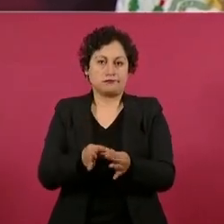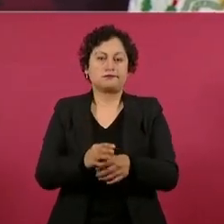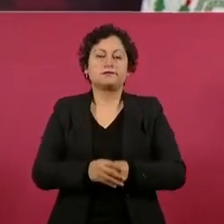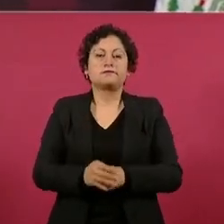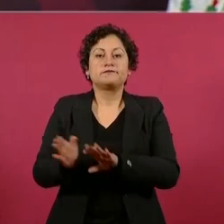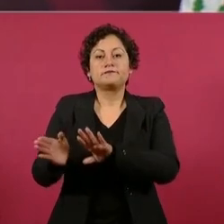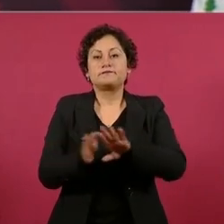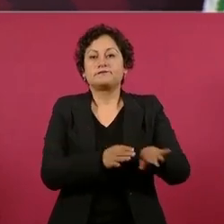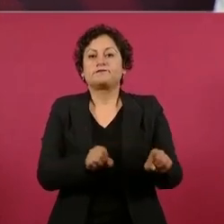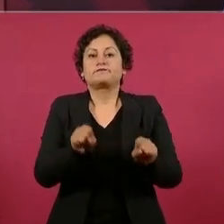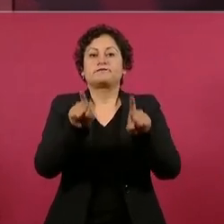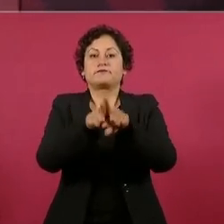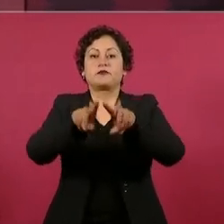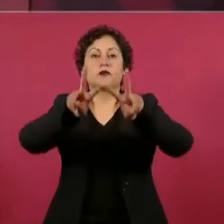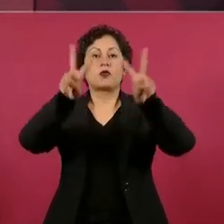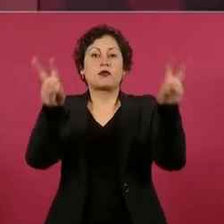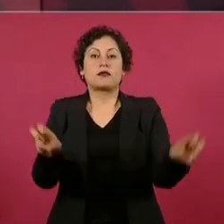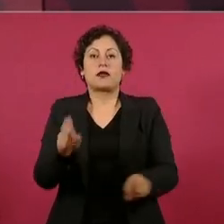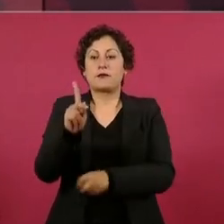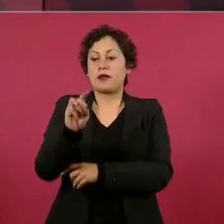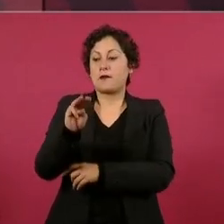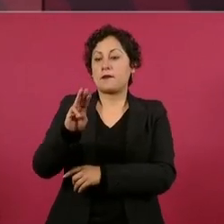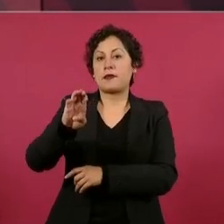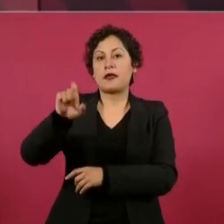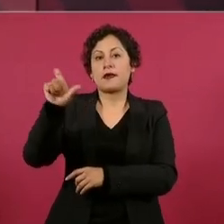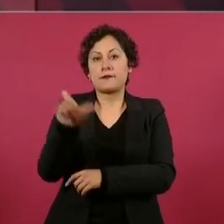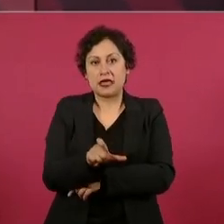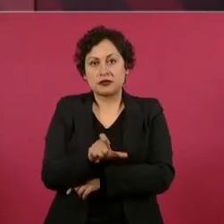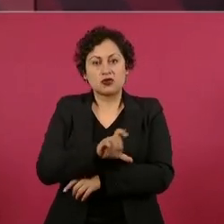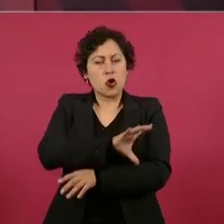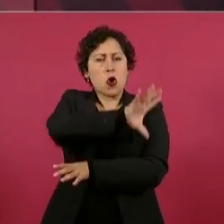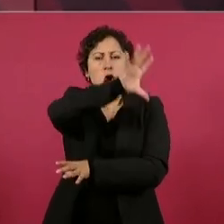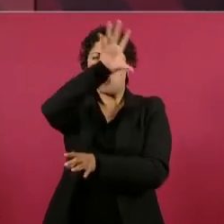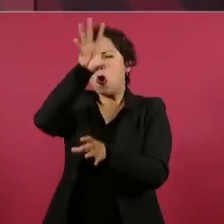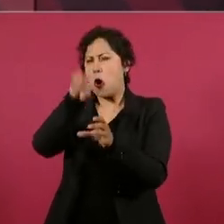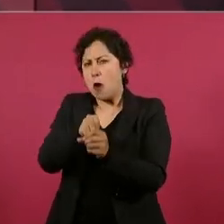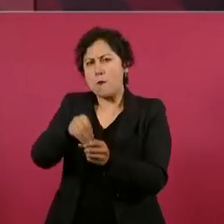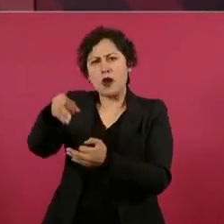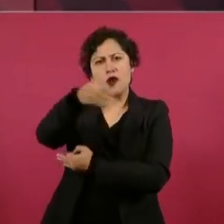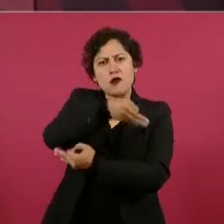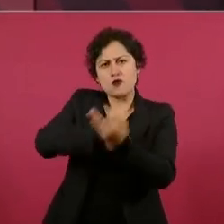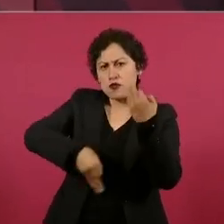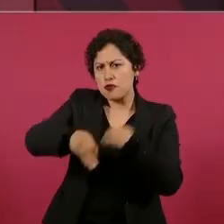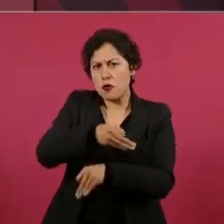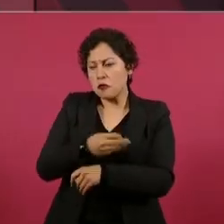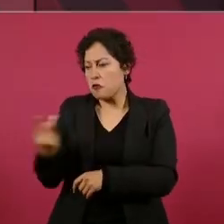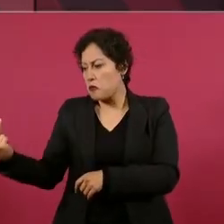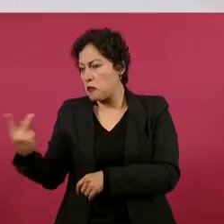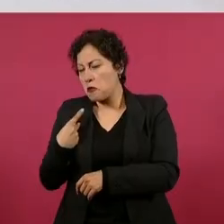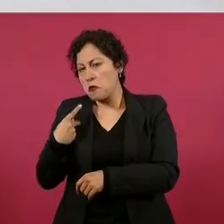Pemex completo se evaluó, lo hicimos conjuntamente.